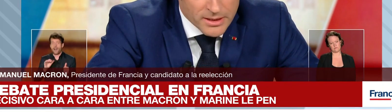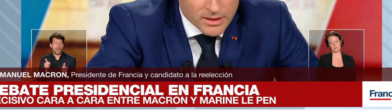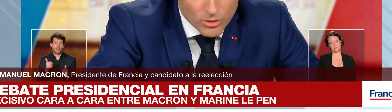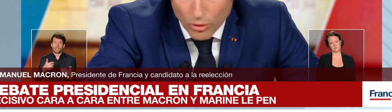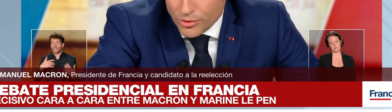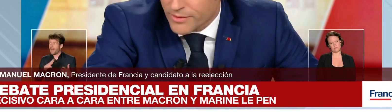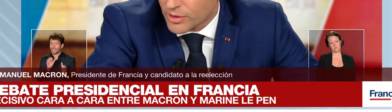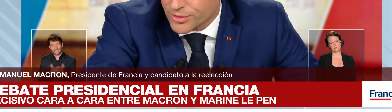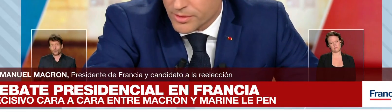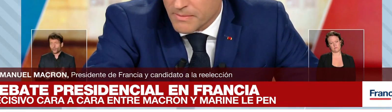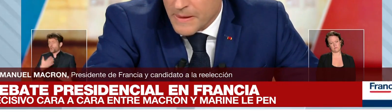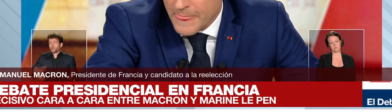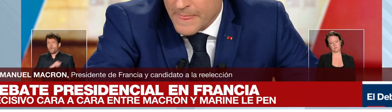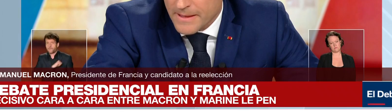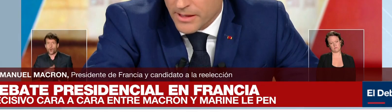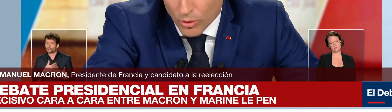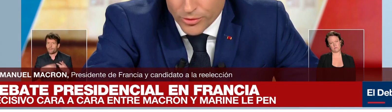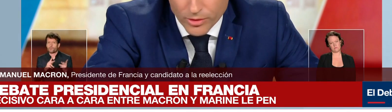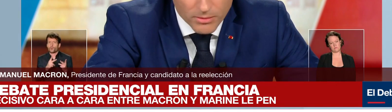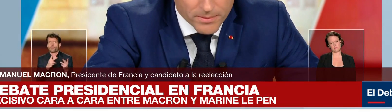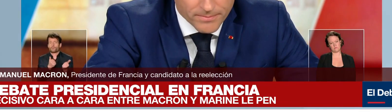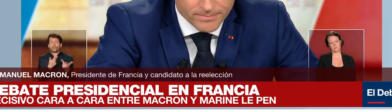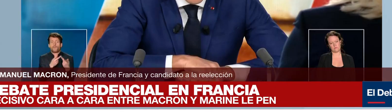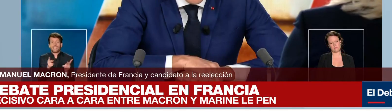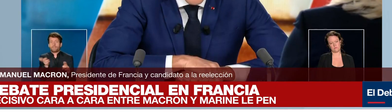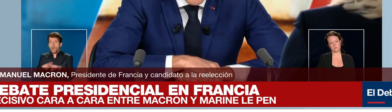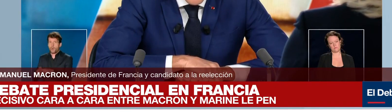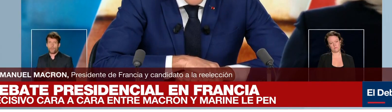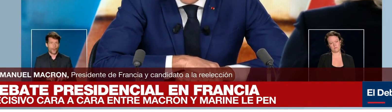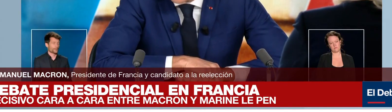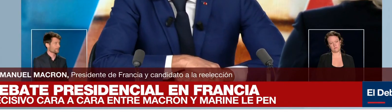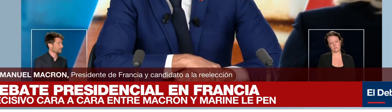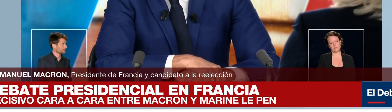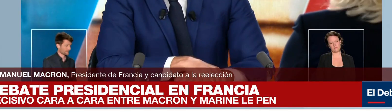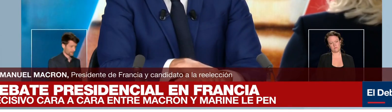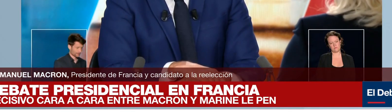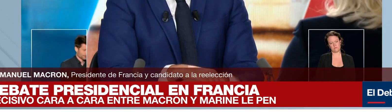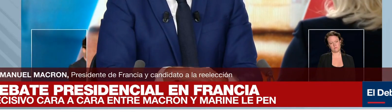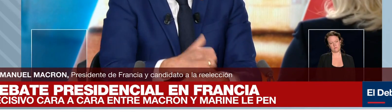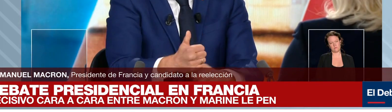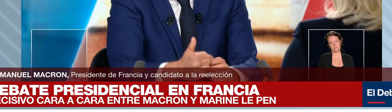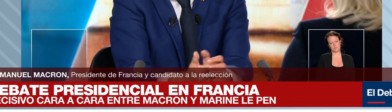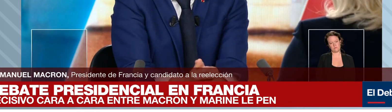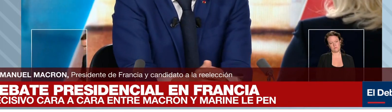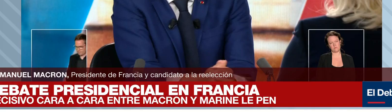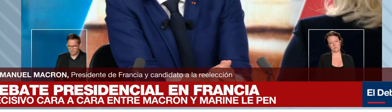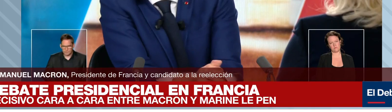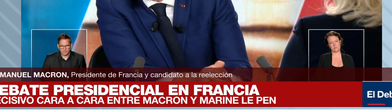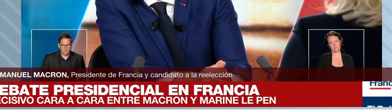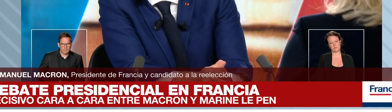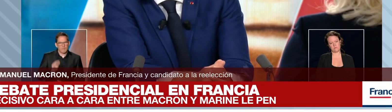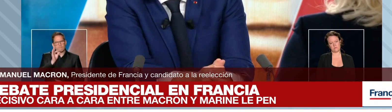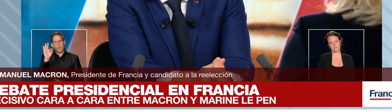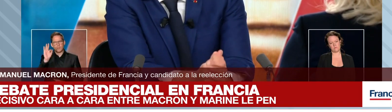en varias ciudades ya. El rol de Francia y el rol de Europa es, como nosotros lo hicimos desde el principio, primero que